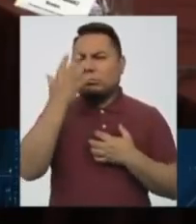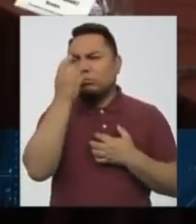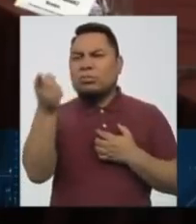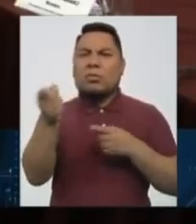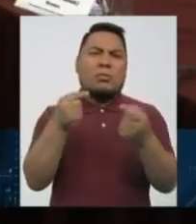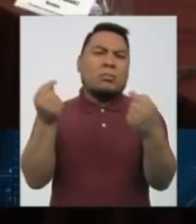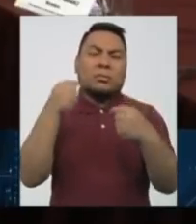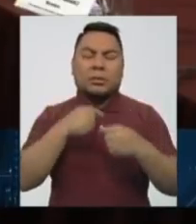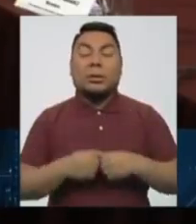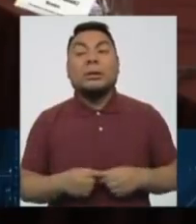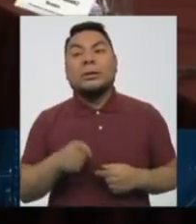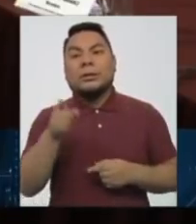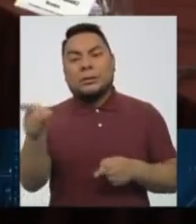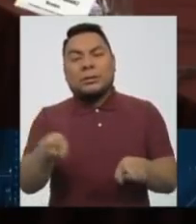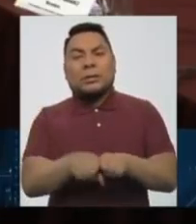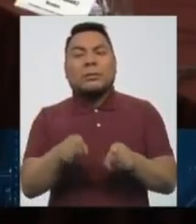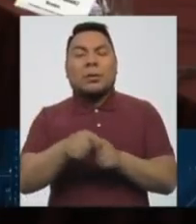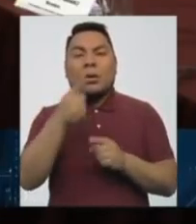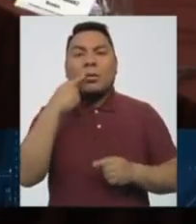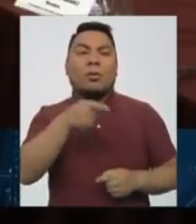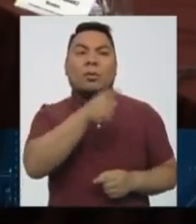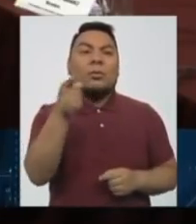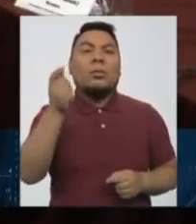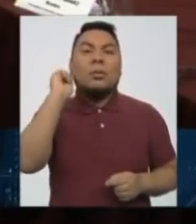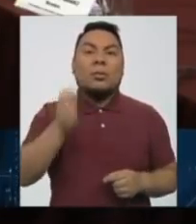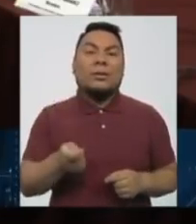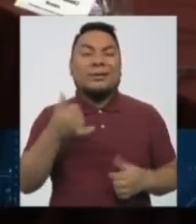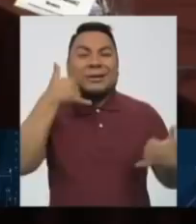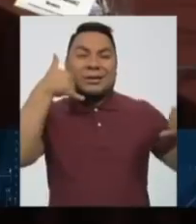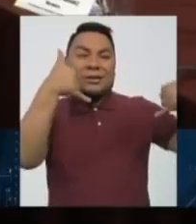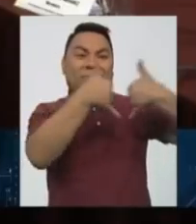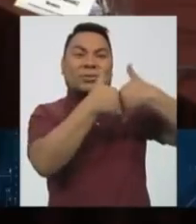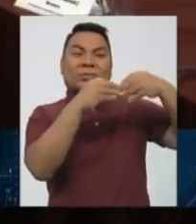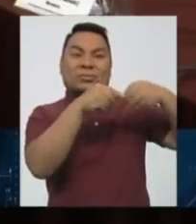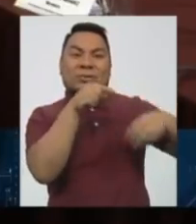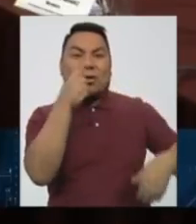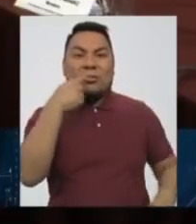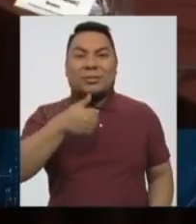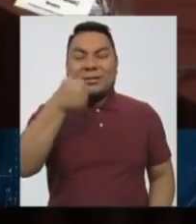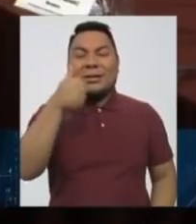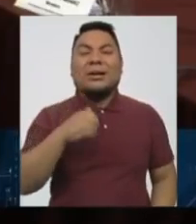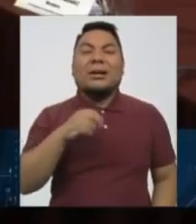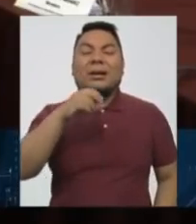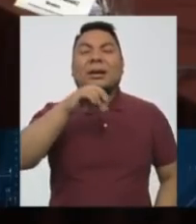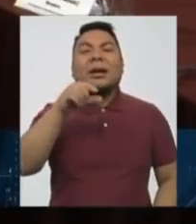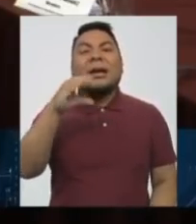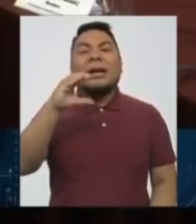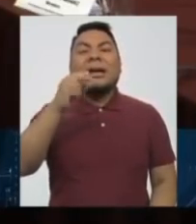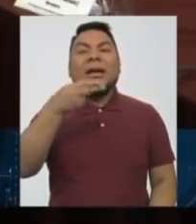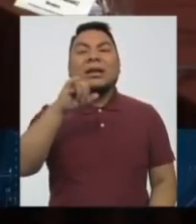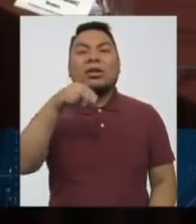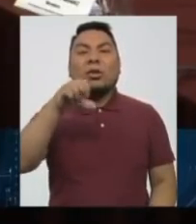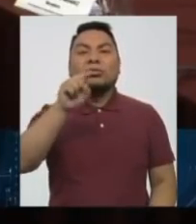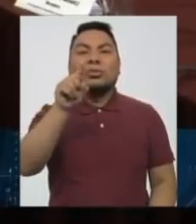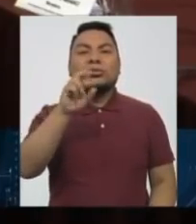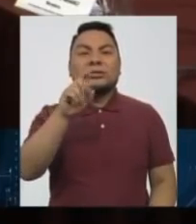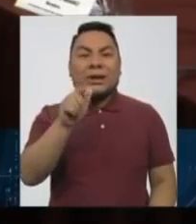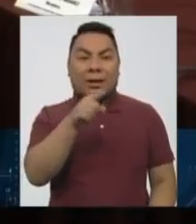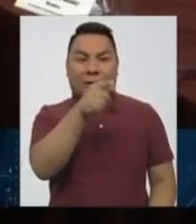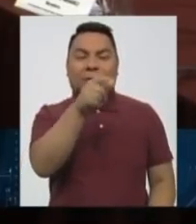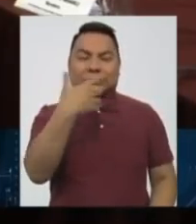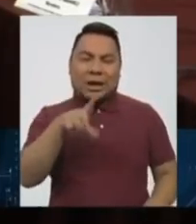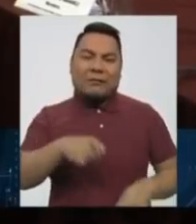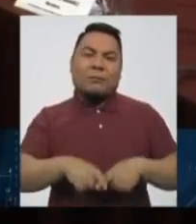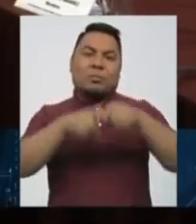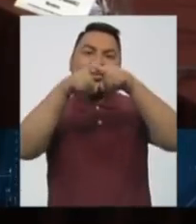invitó al suspendido juez supremo César Inostroza, quien llegó hasta aquí en calidad de testigo para aclarar